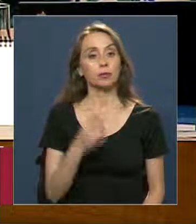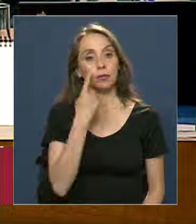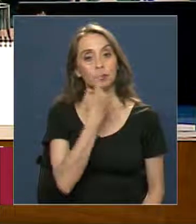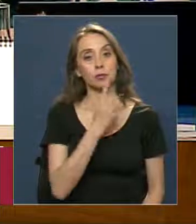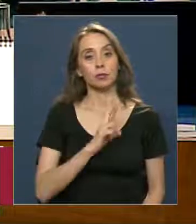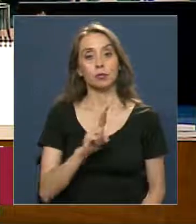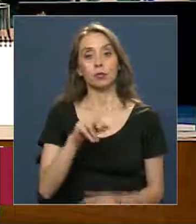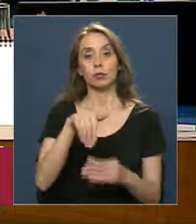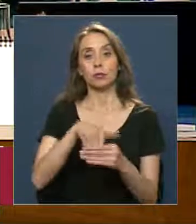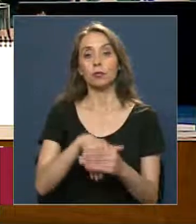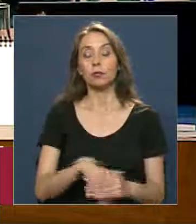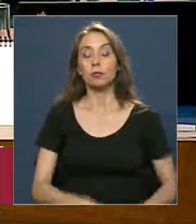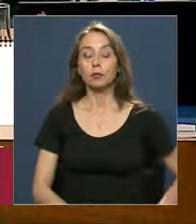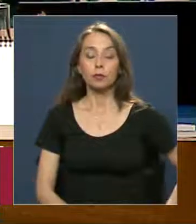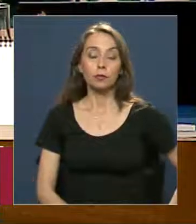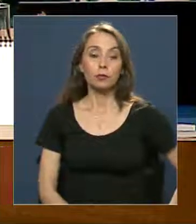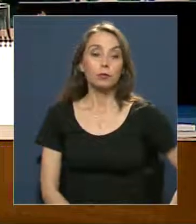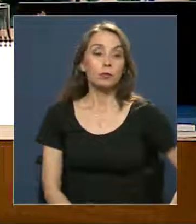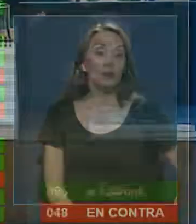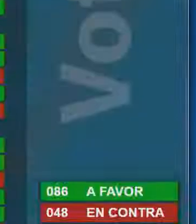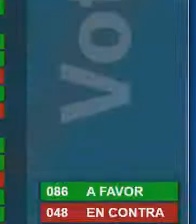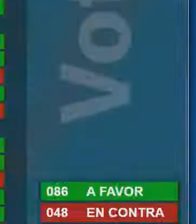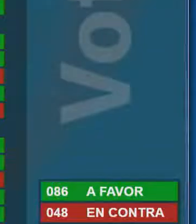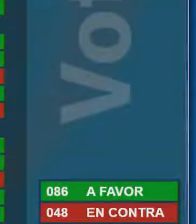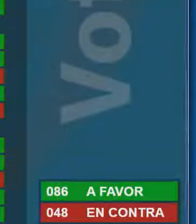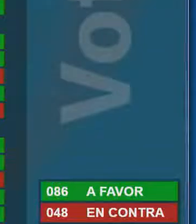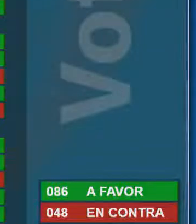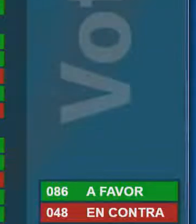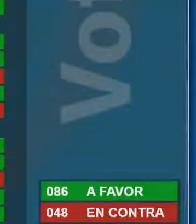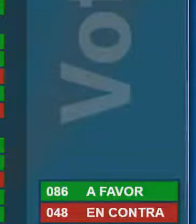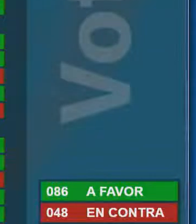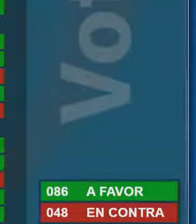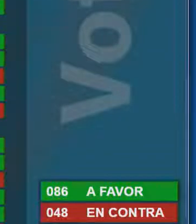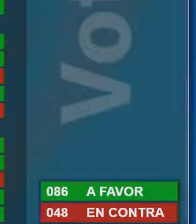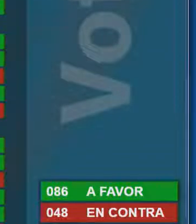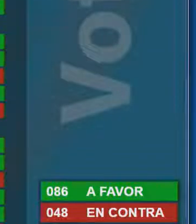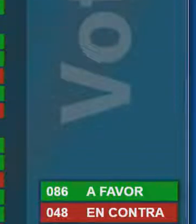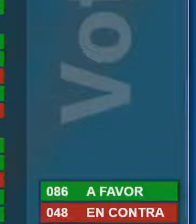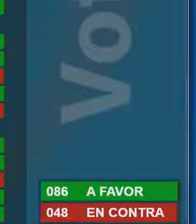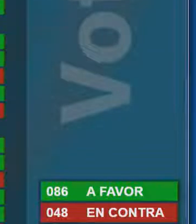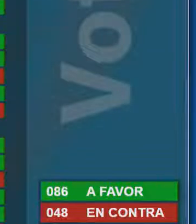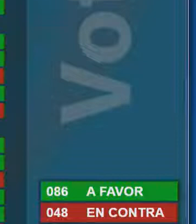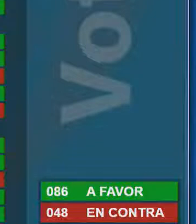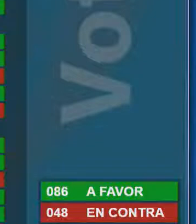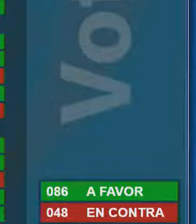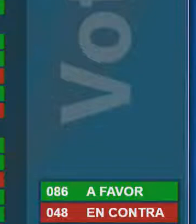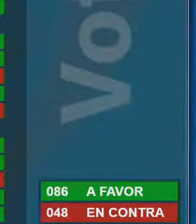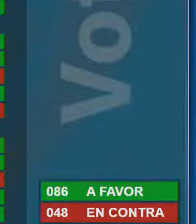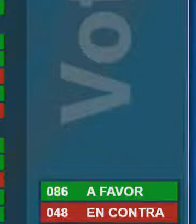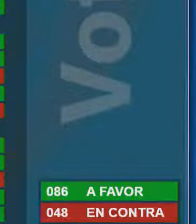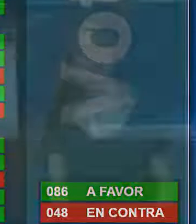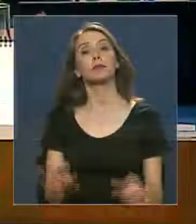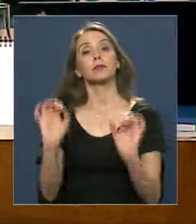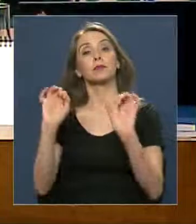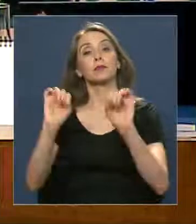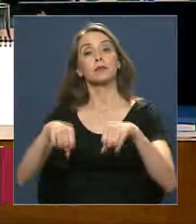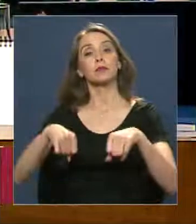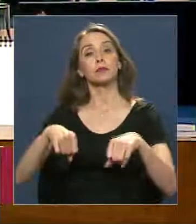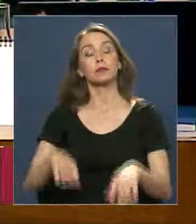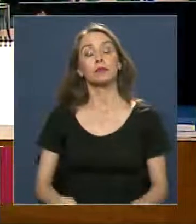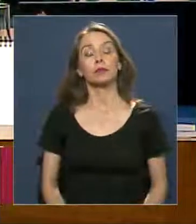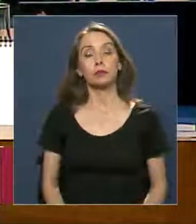Resultados de la votación. Por la afirmativa, 86 votos, 48 en contra, 3 abstenciones. Aprobado.